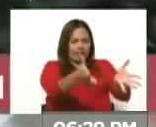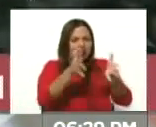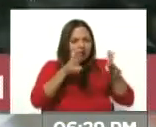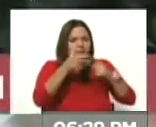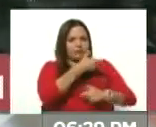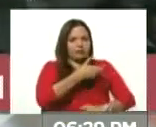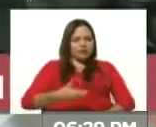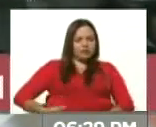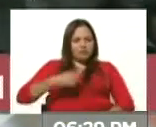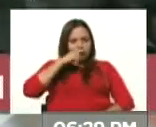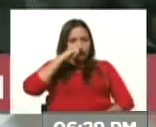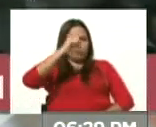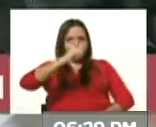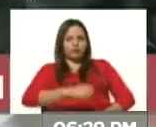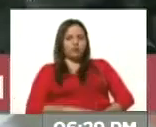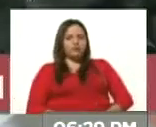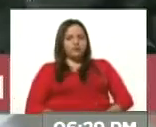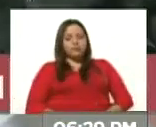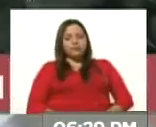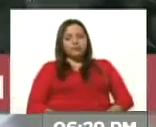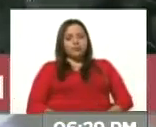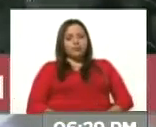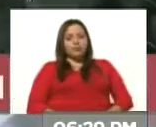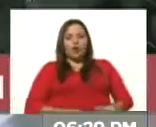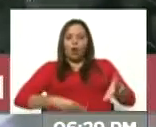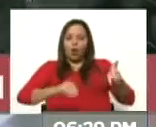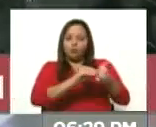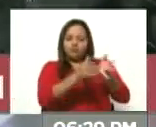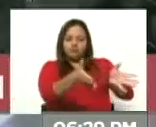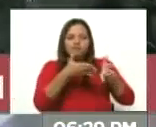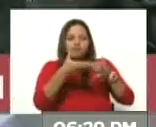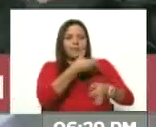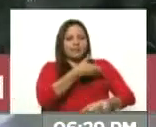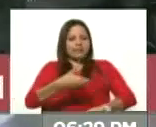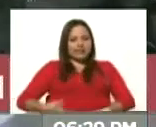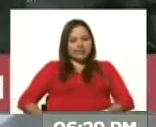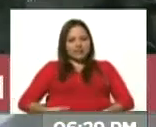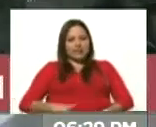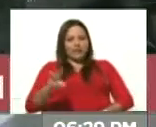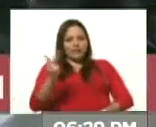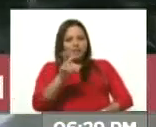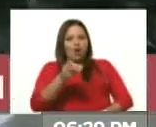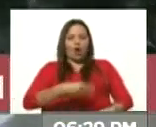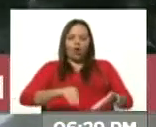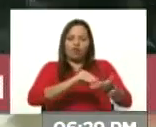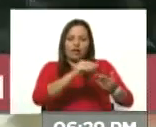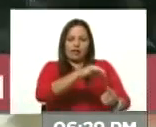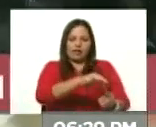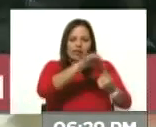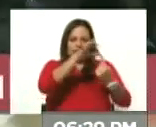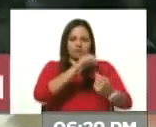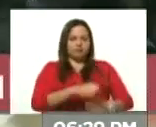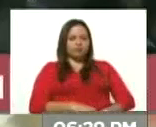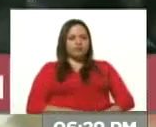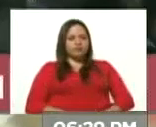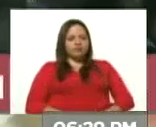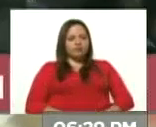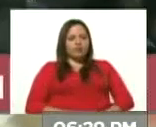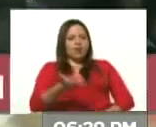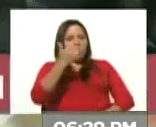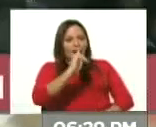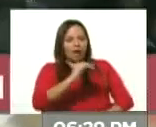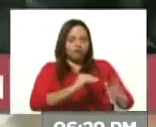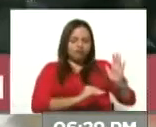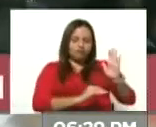presidente maduro como volvió a ganar la presidencia de la república vuelve a ser electo y se incrementa